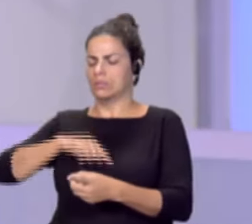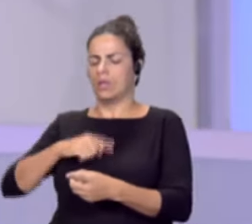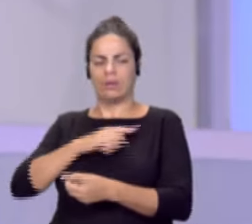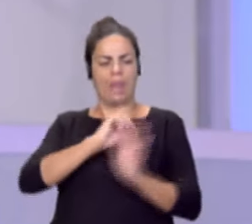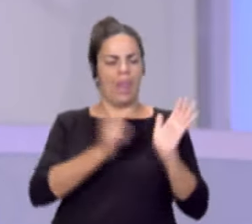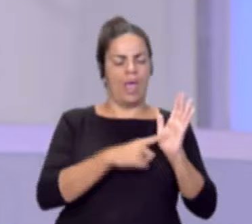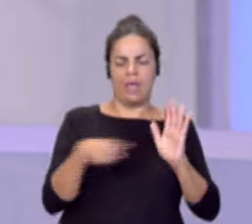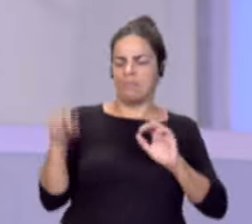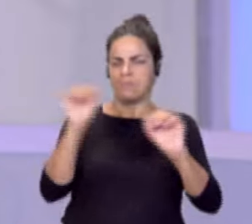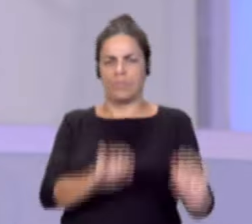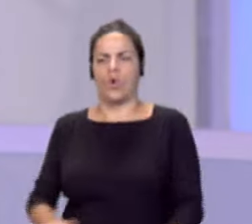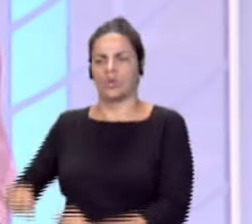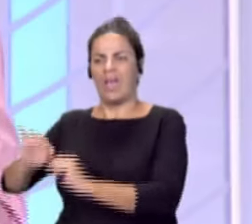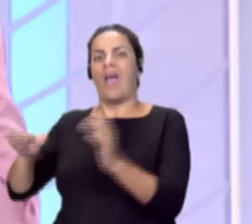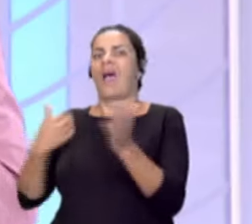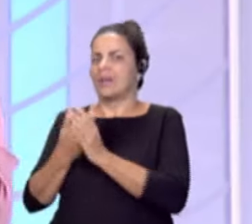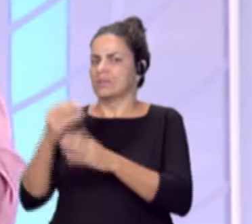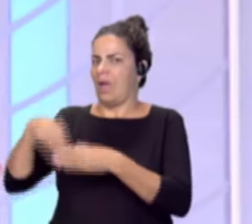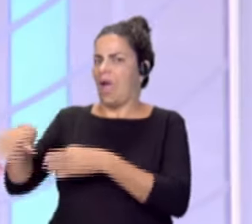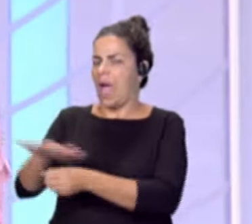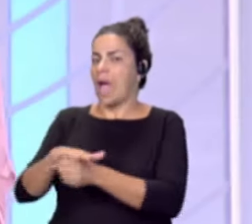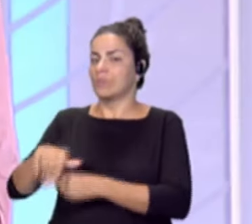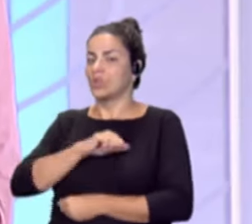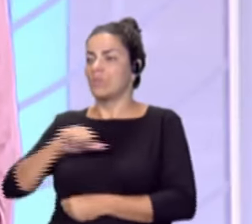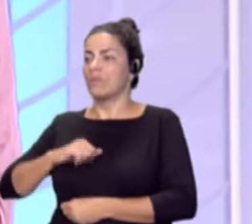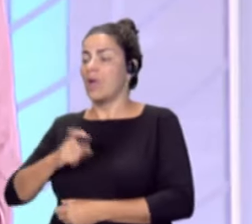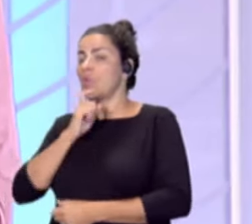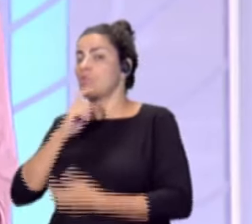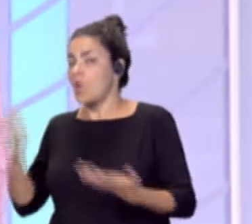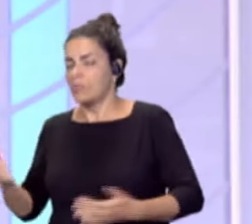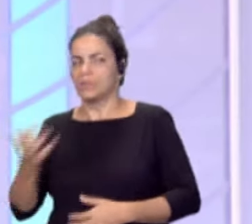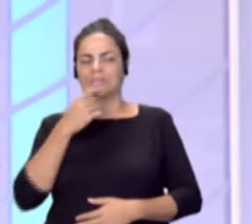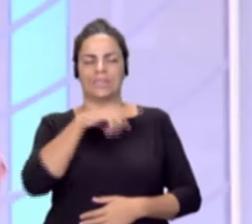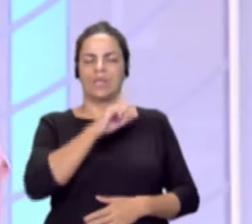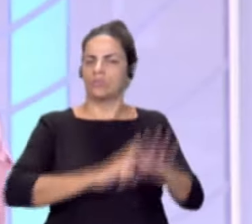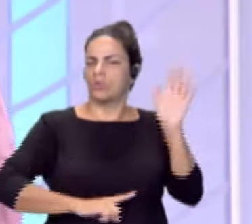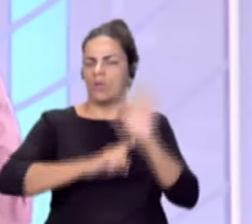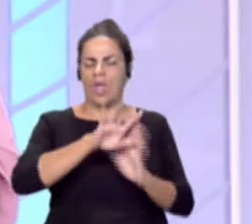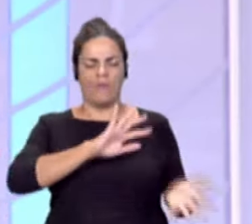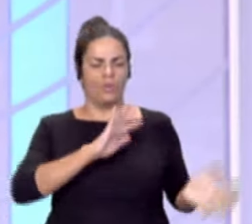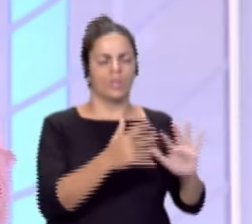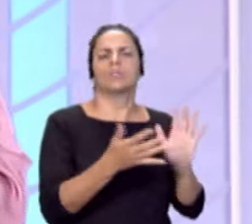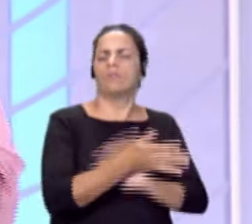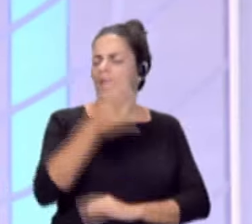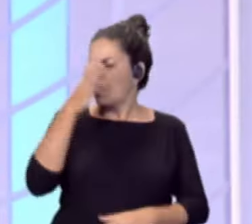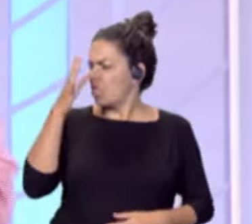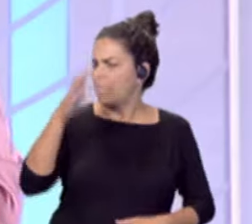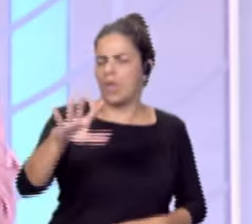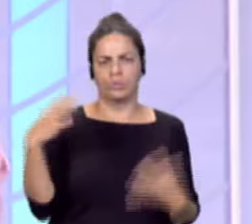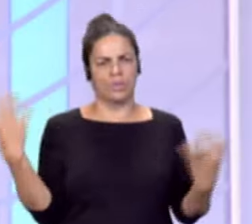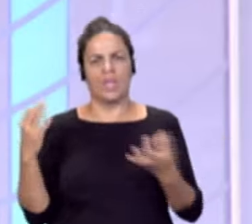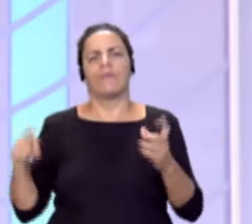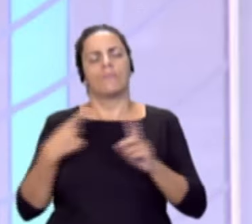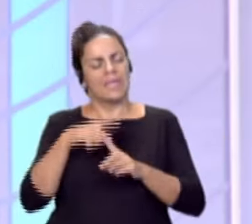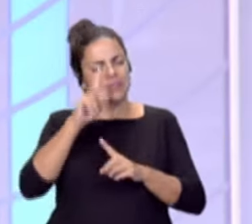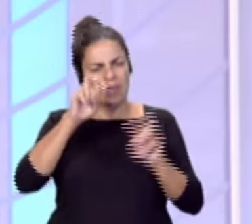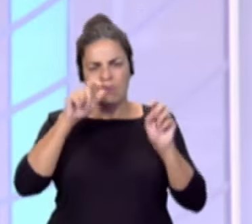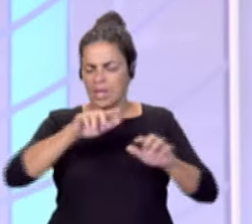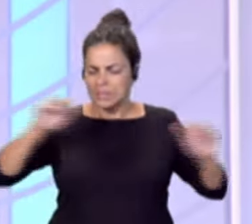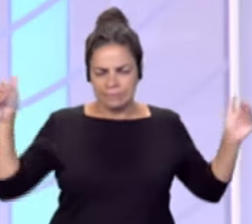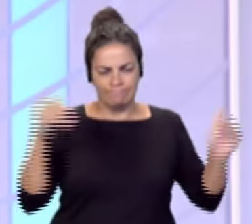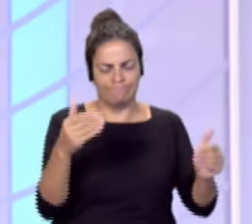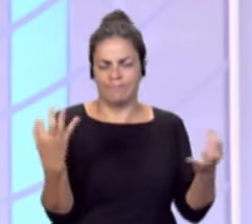leyes, hasta en el ámbito privado, es evolucionando en este sentido, ¿no? Entonces, hay que denunciarlo y hay que seguir trabajando sobre esto, porque lo